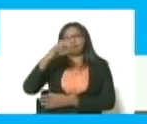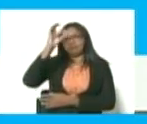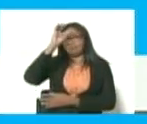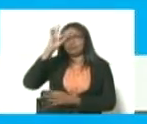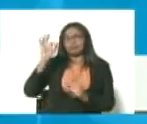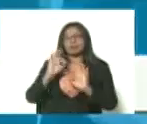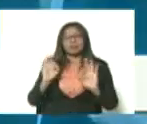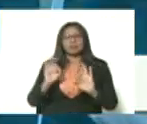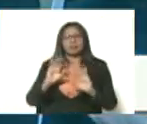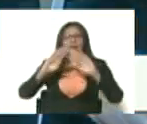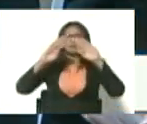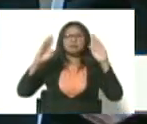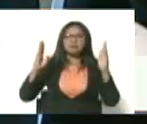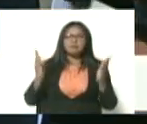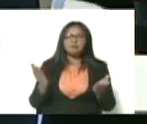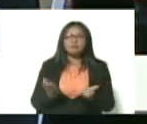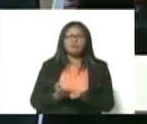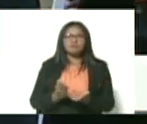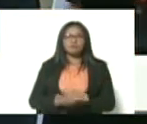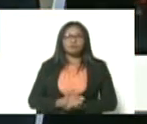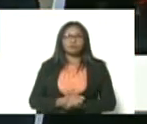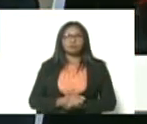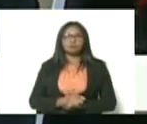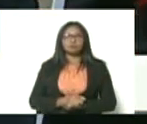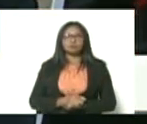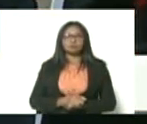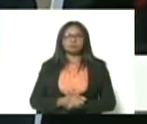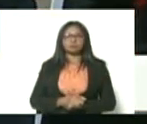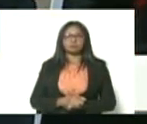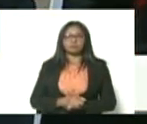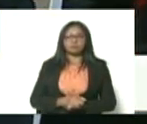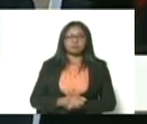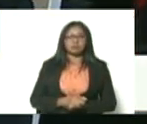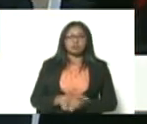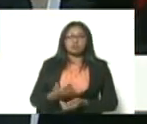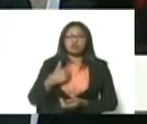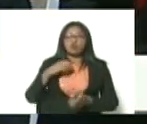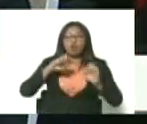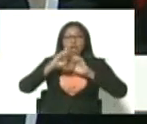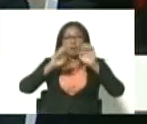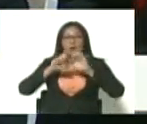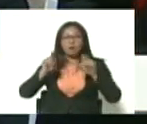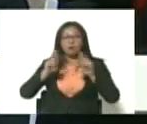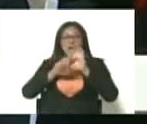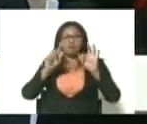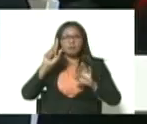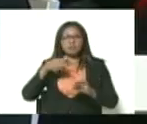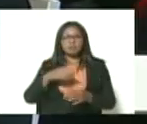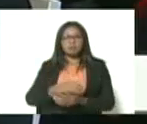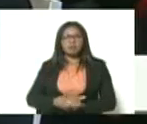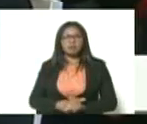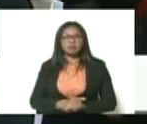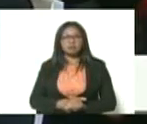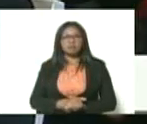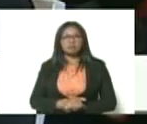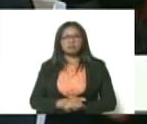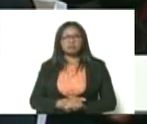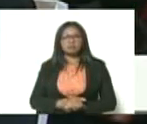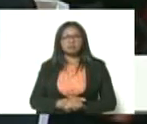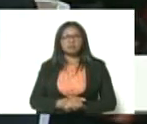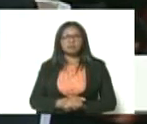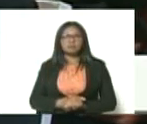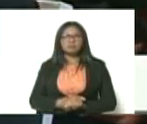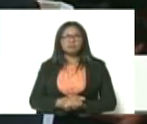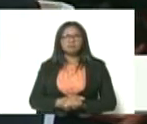ni en el mundo. Es un refrito. Así lo califico. Es un refrito